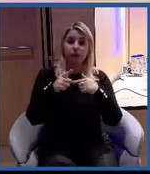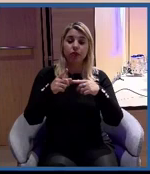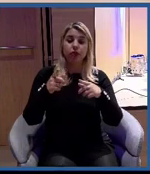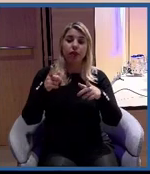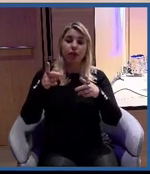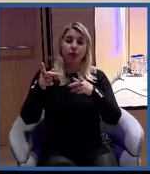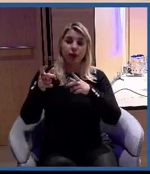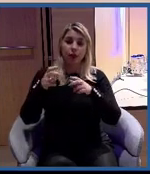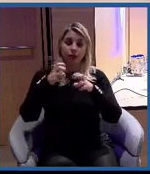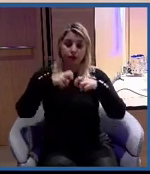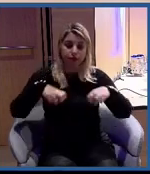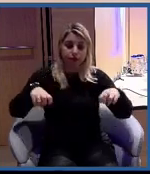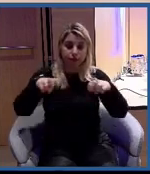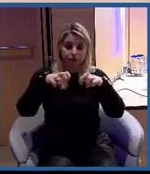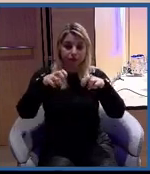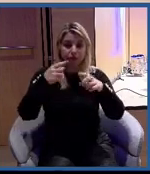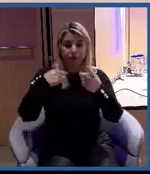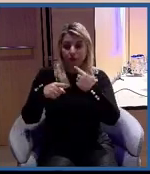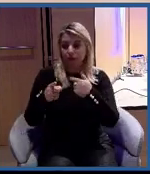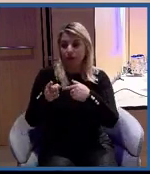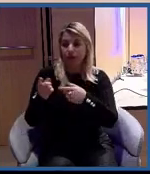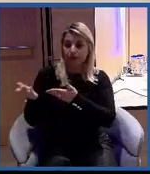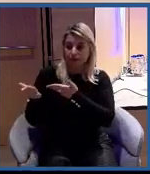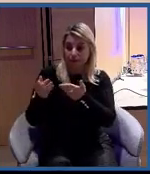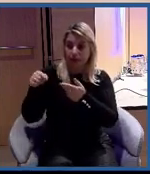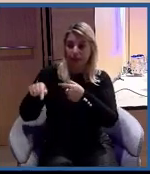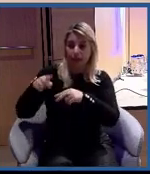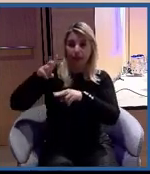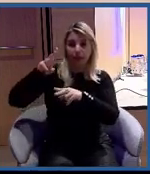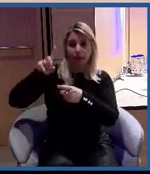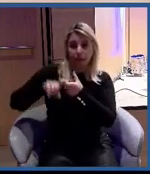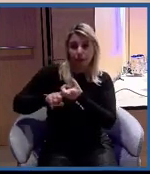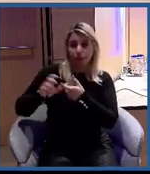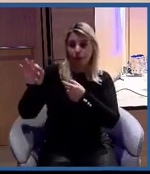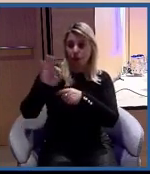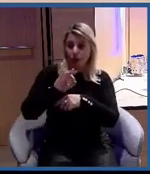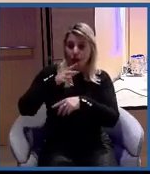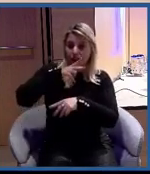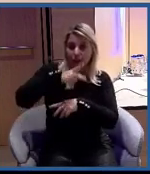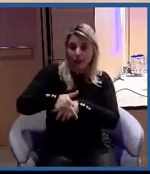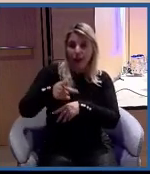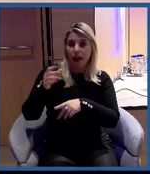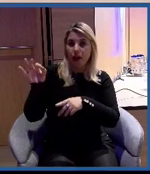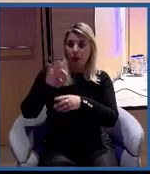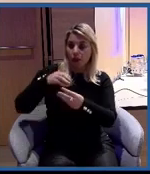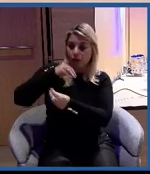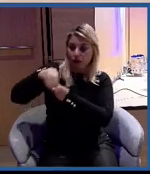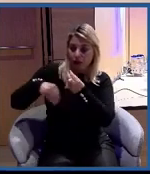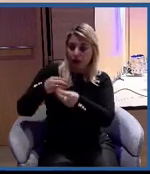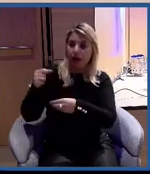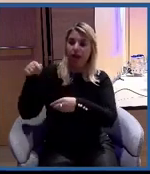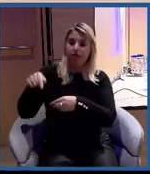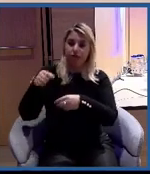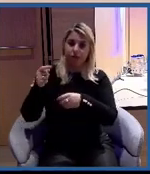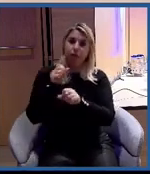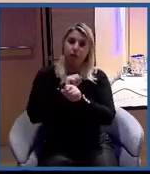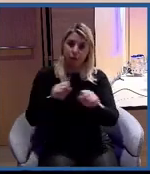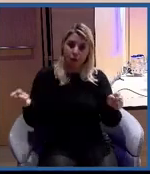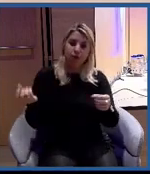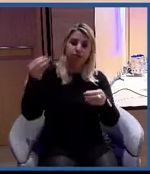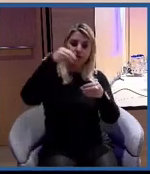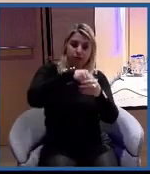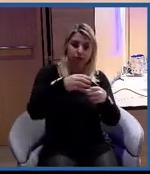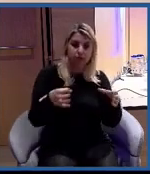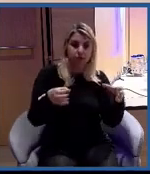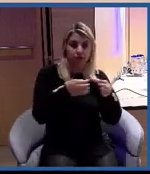hacen nombran a su esposa a su esposo a su hija algún familiar para que entre al consejo municipal Y